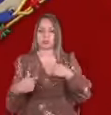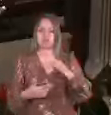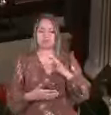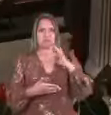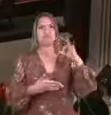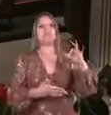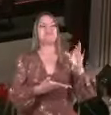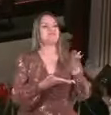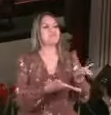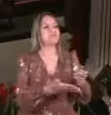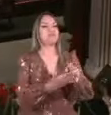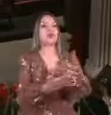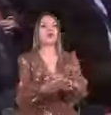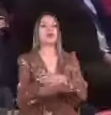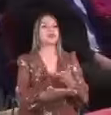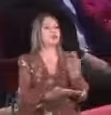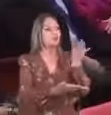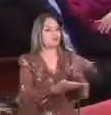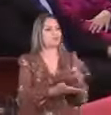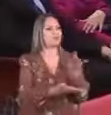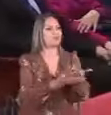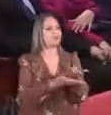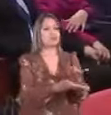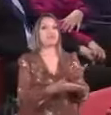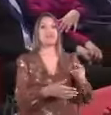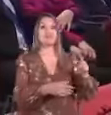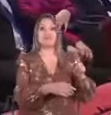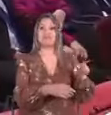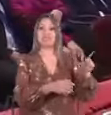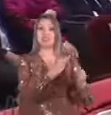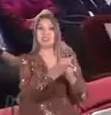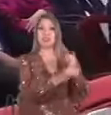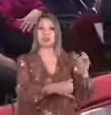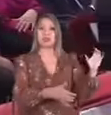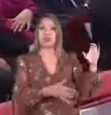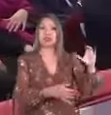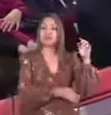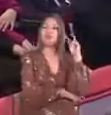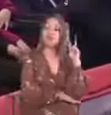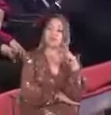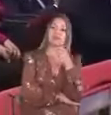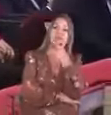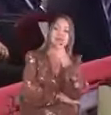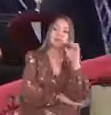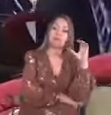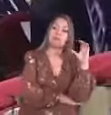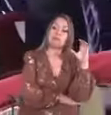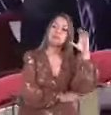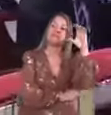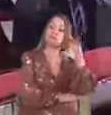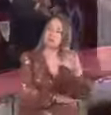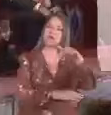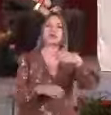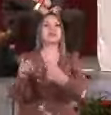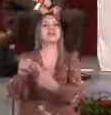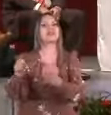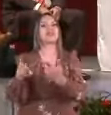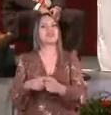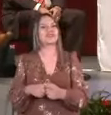proyectos de Quito en la retina de los inversionistas del mundo. El objetivo es convertir a Quito en capital